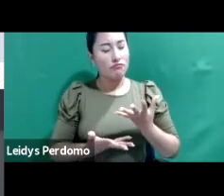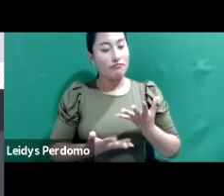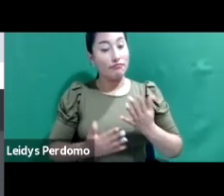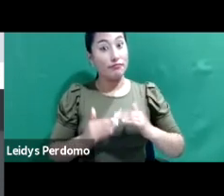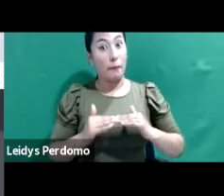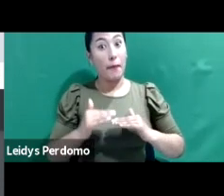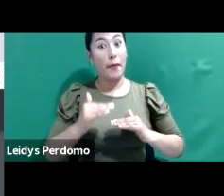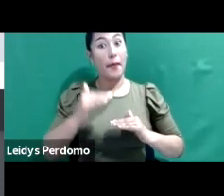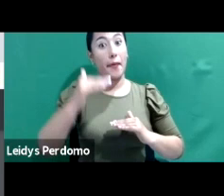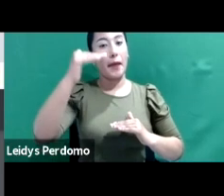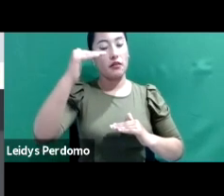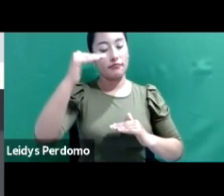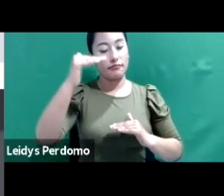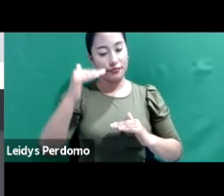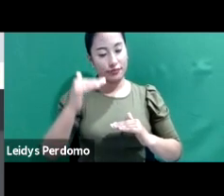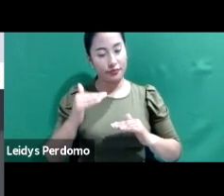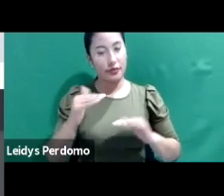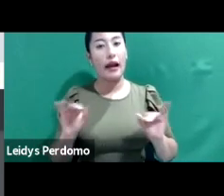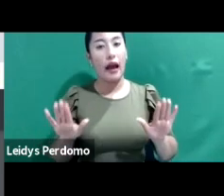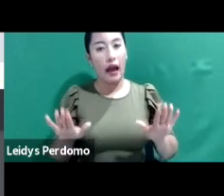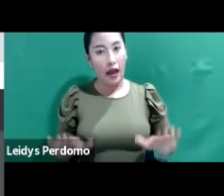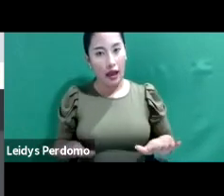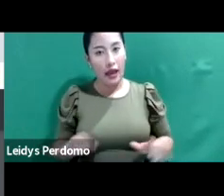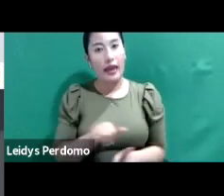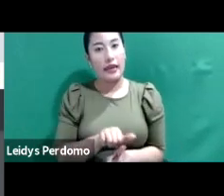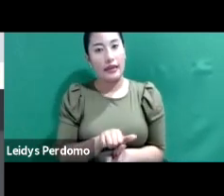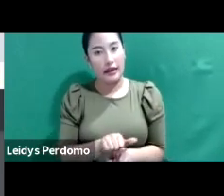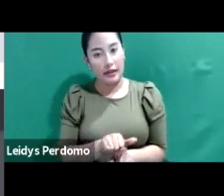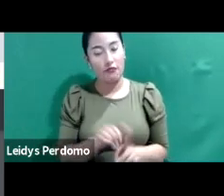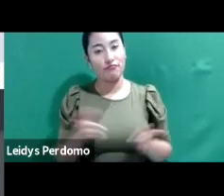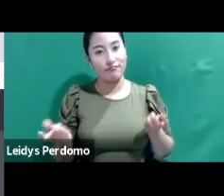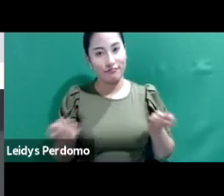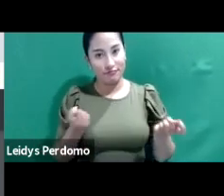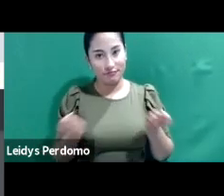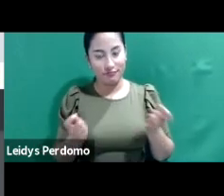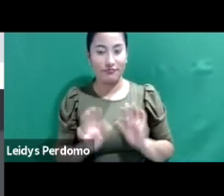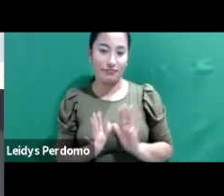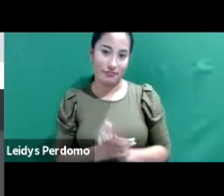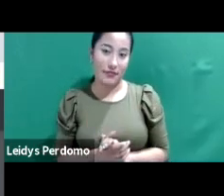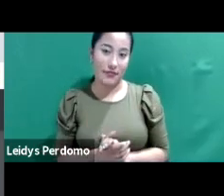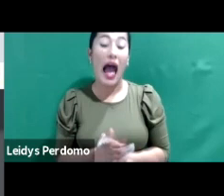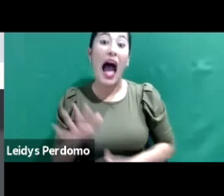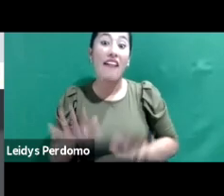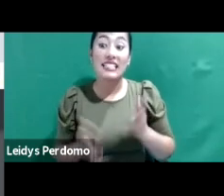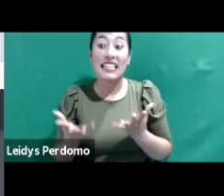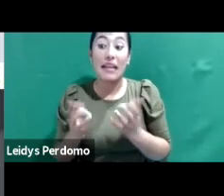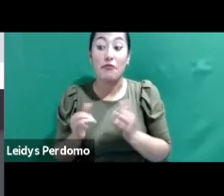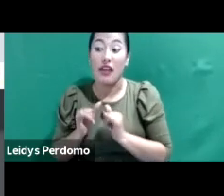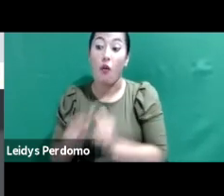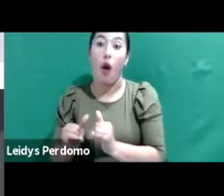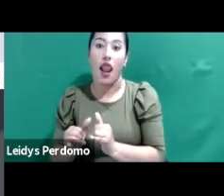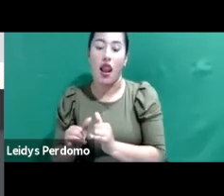tiempos. Nosotros quisiéramos que a veces los niños y los adolescentes lo hicieran en los mismos tiempos de nosotros y pues definitivamente no. Y mucho